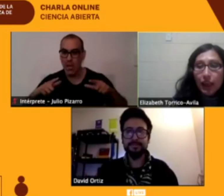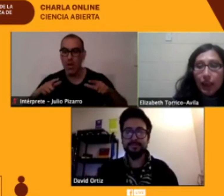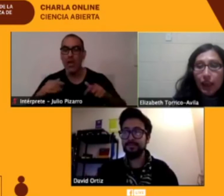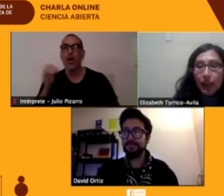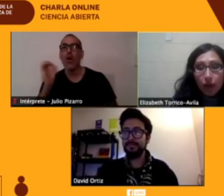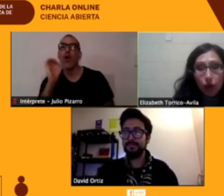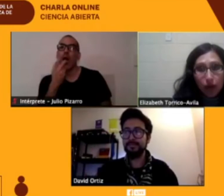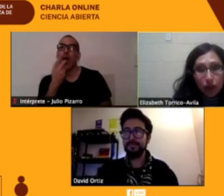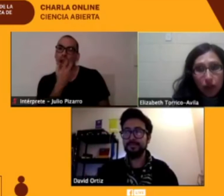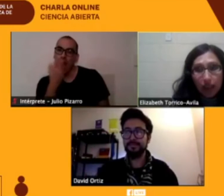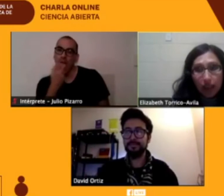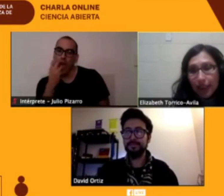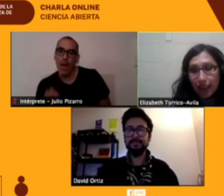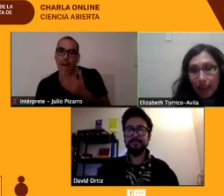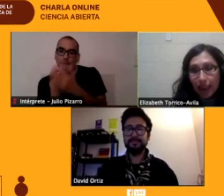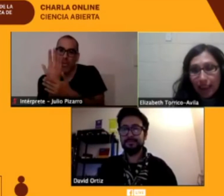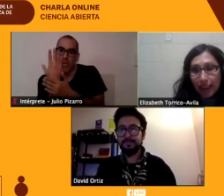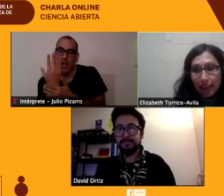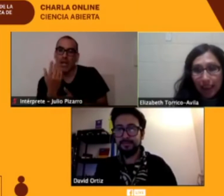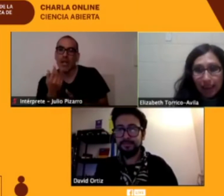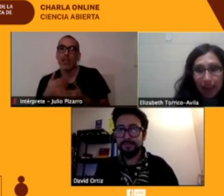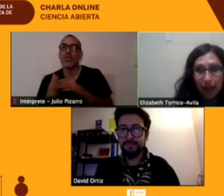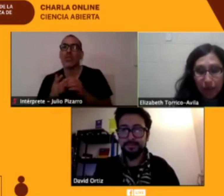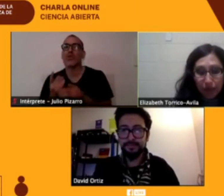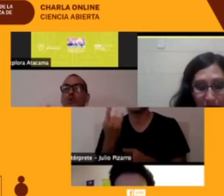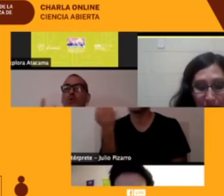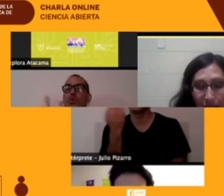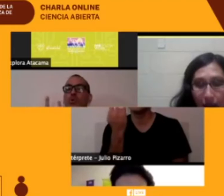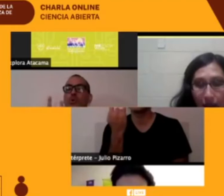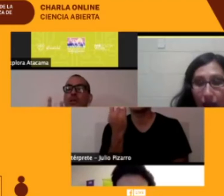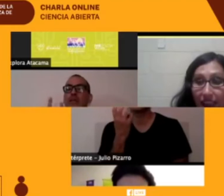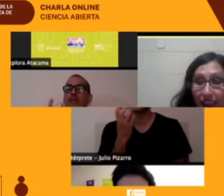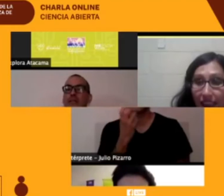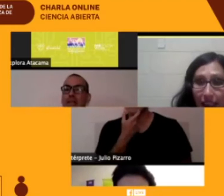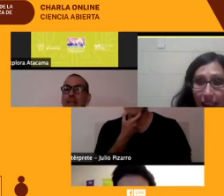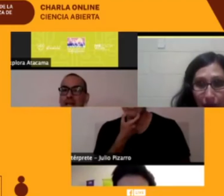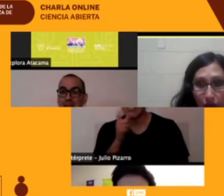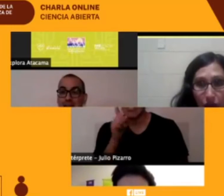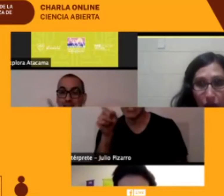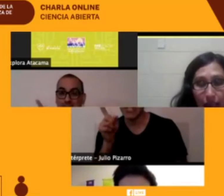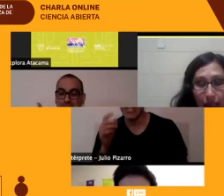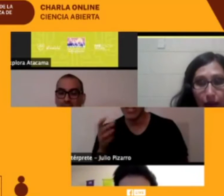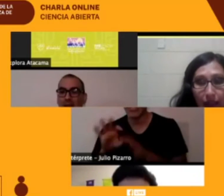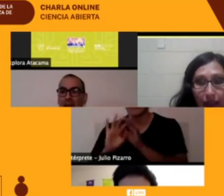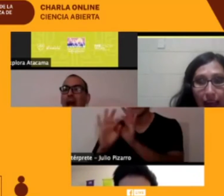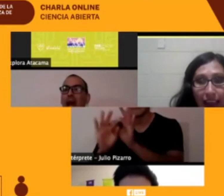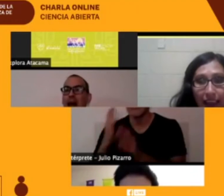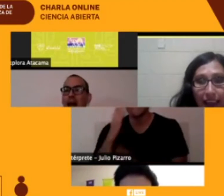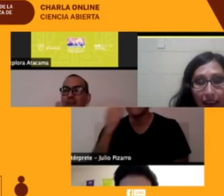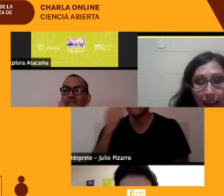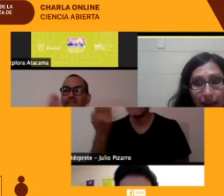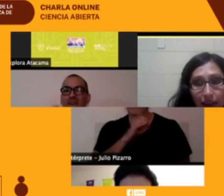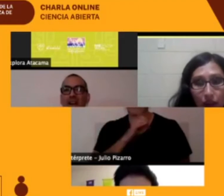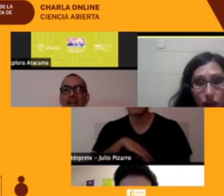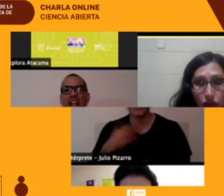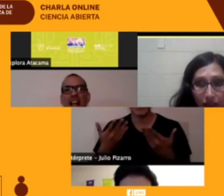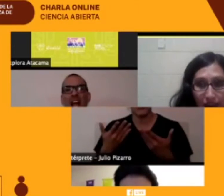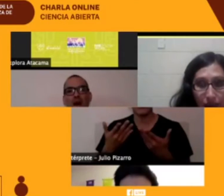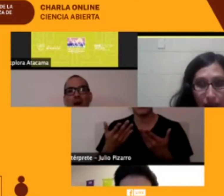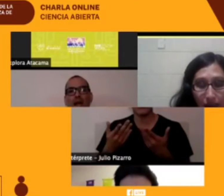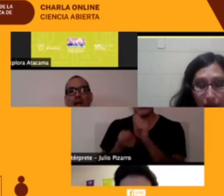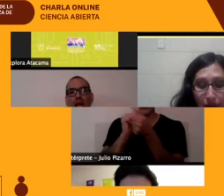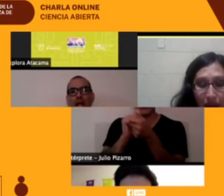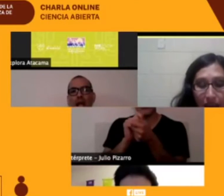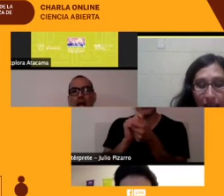Universidad de Southampton en Inglaterra, gracias a becas Chile. Ahora le llaman ANIR con ICIR,